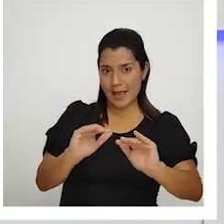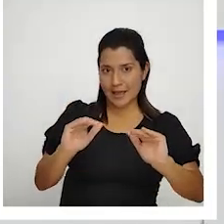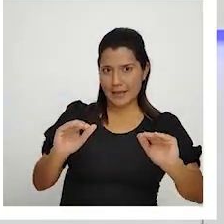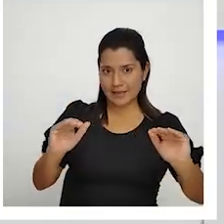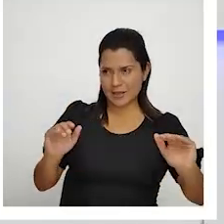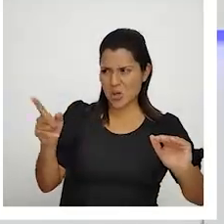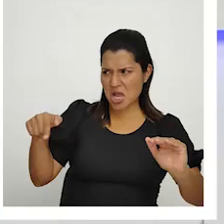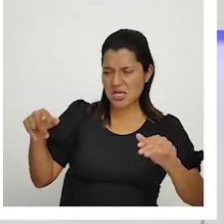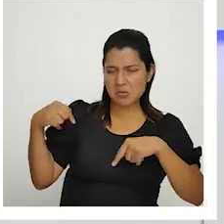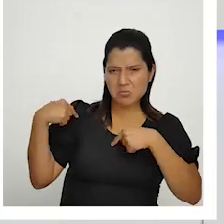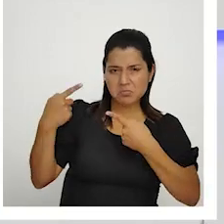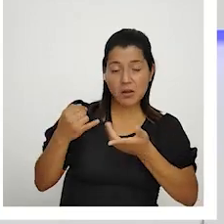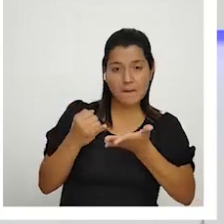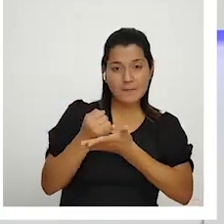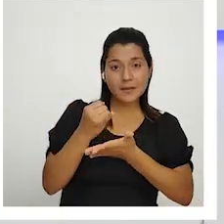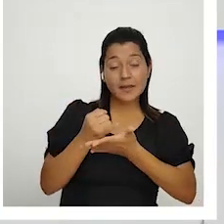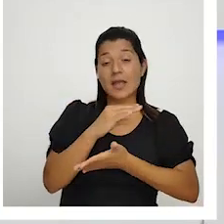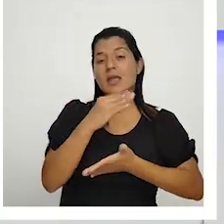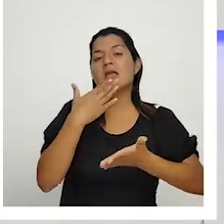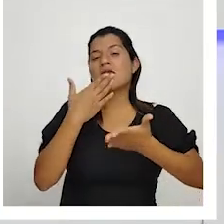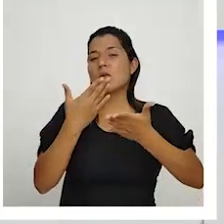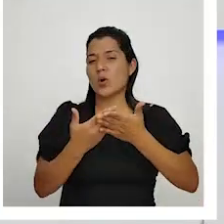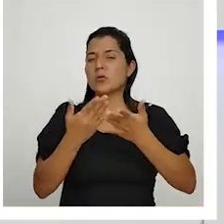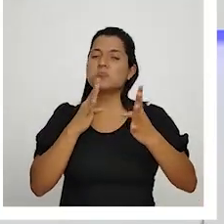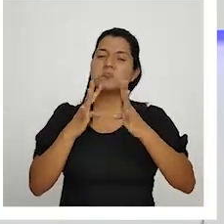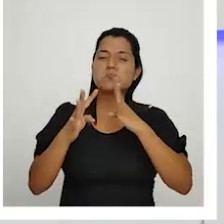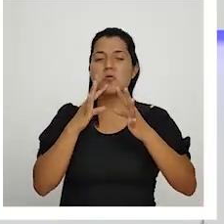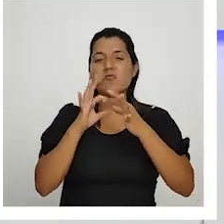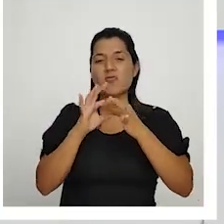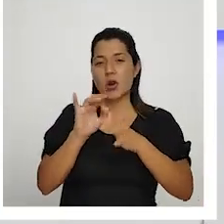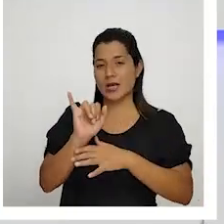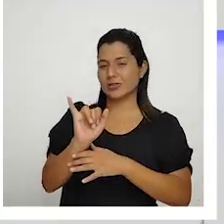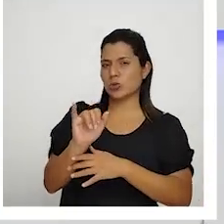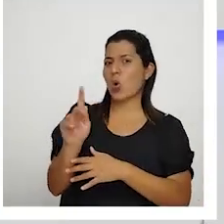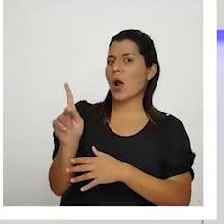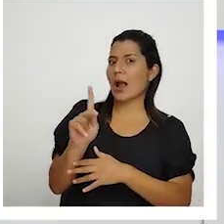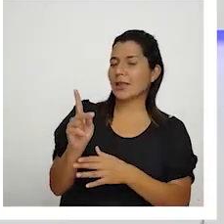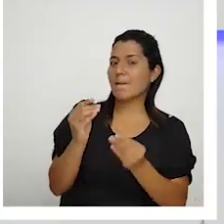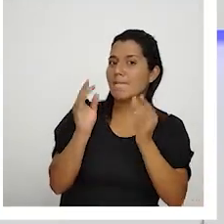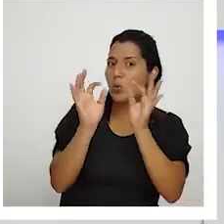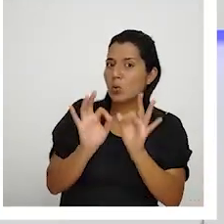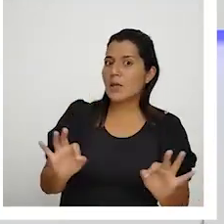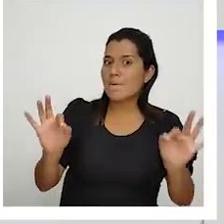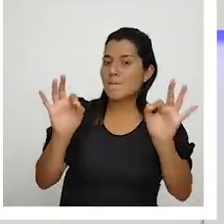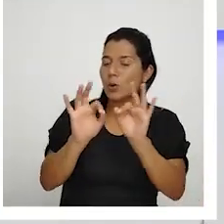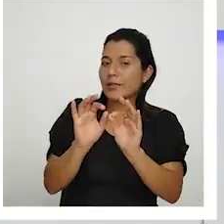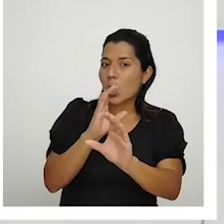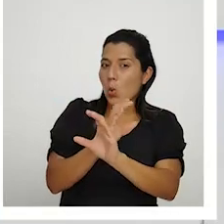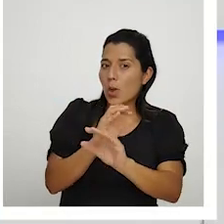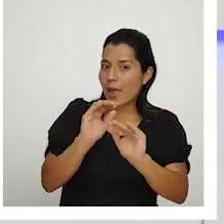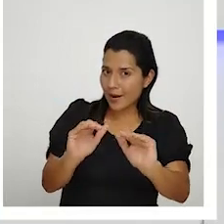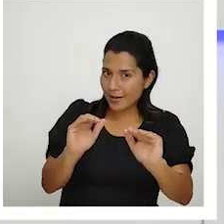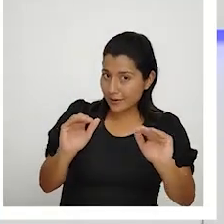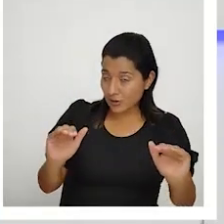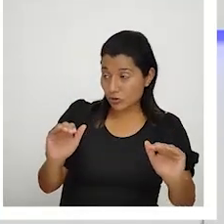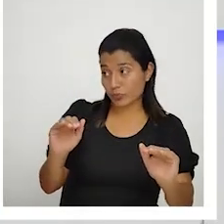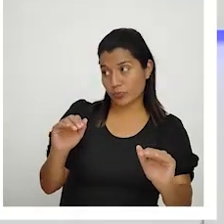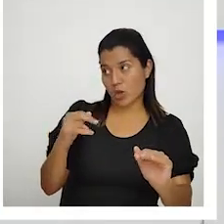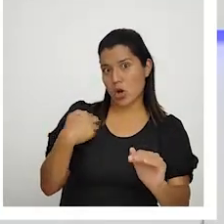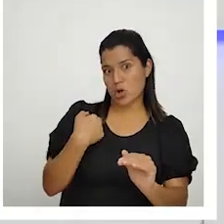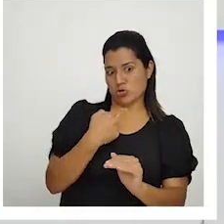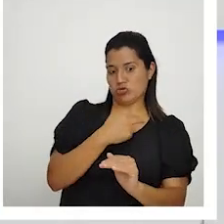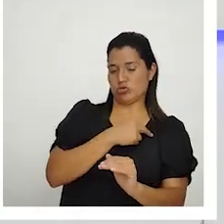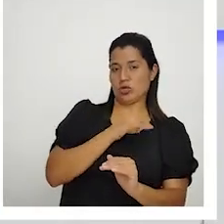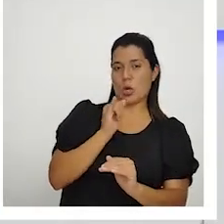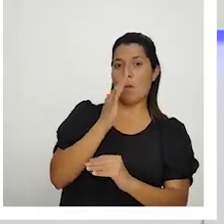hemos venido conversando sobre eso, Catherine, qué importante el cuidado de los niños, bueno, las que somos mamás, todo ese tipo de informaciones enriquecen.